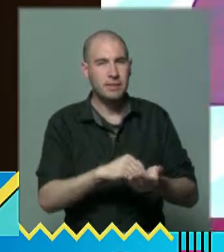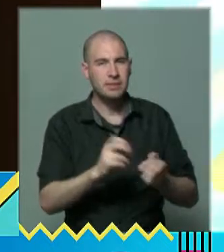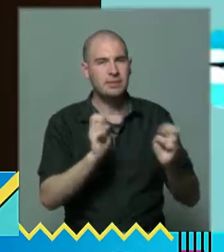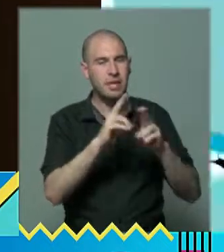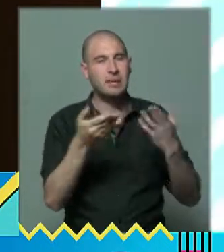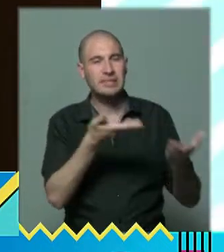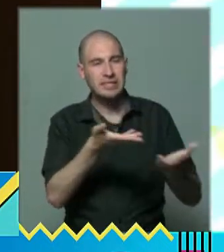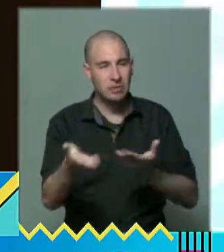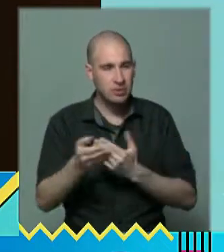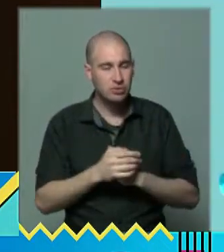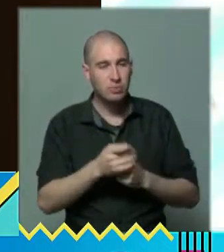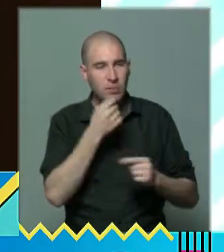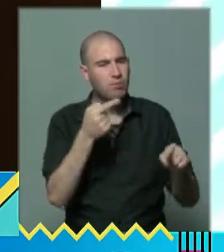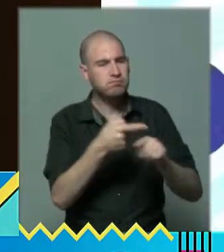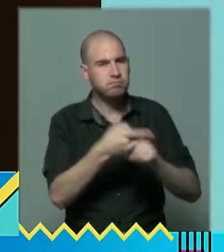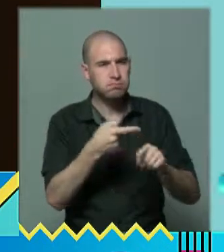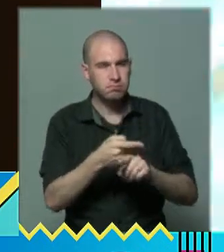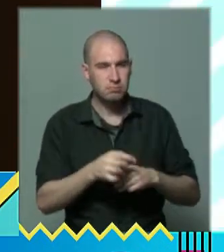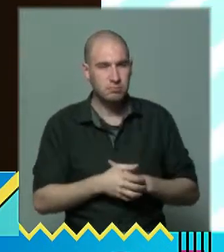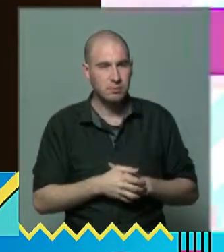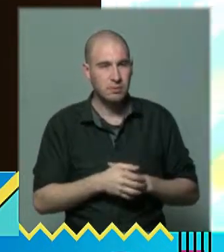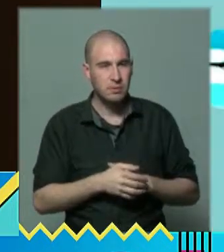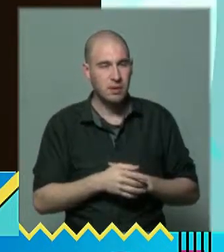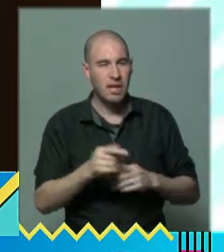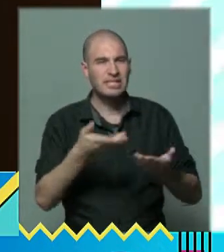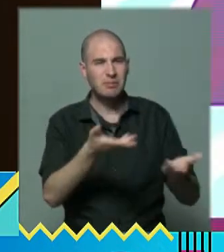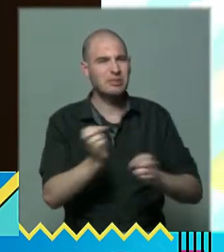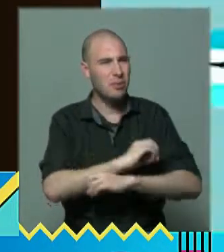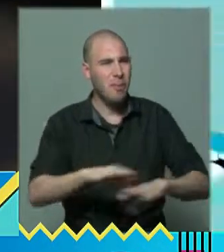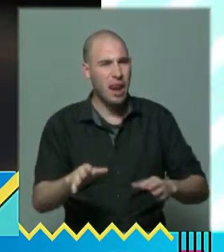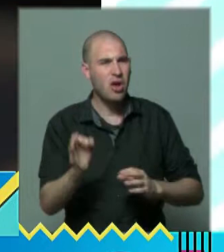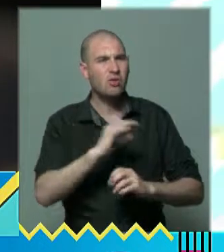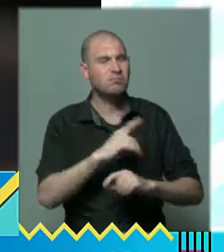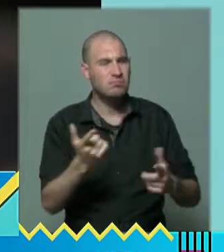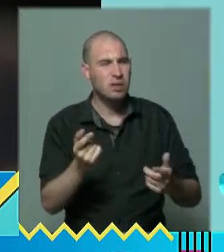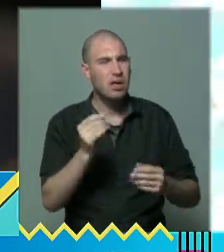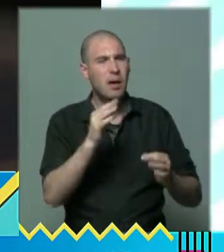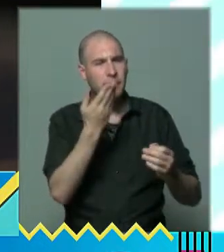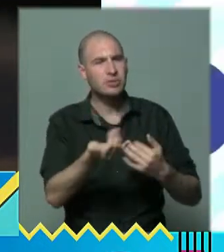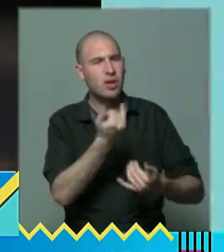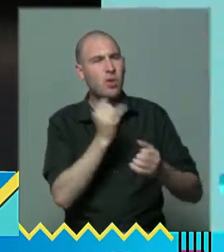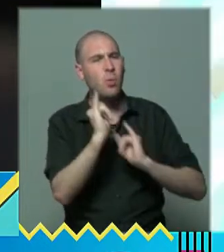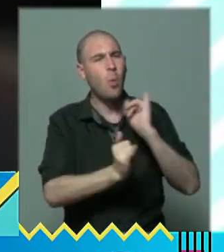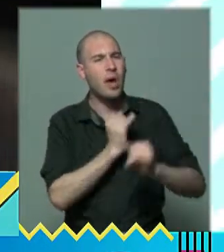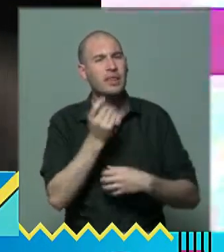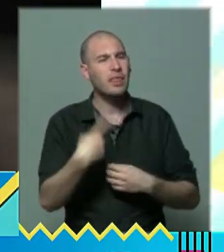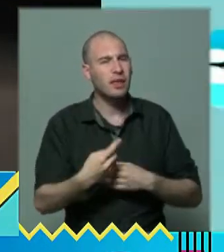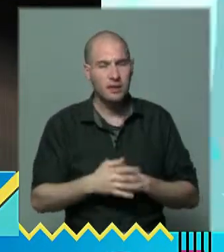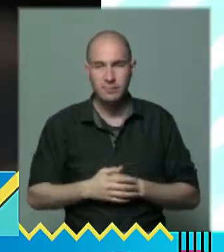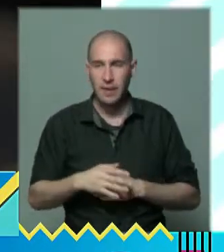al servicio? Si hay quejas con respecto a el mal servicio o no, ¿cuáles son los comentarios que te hacen llegar?